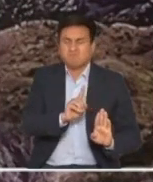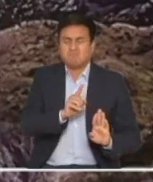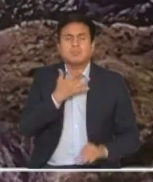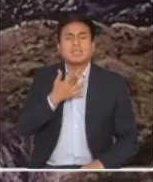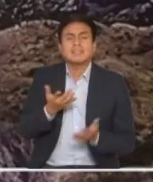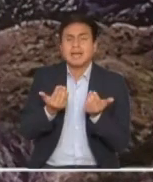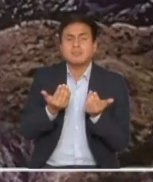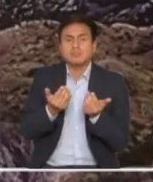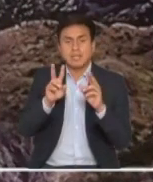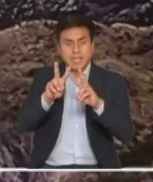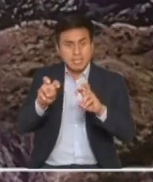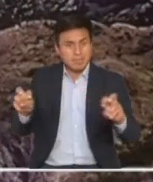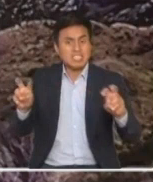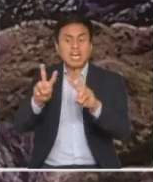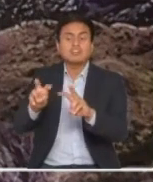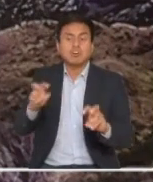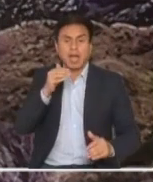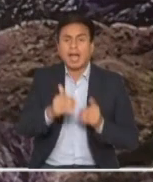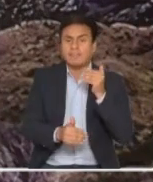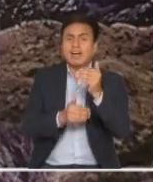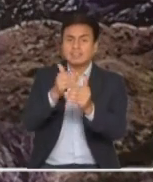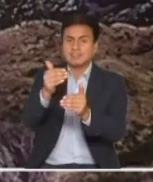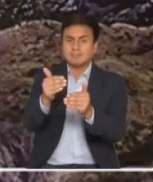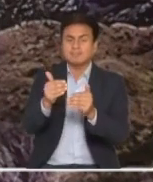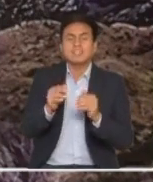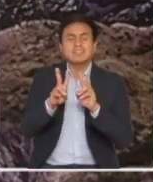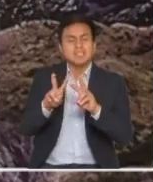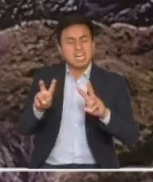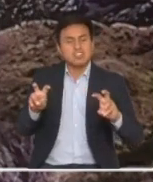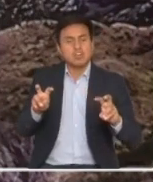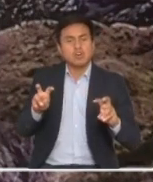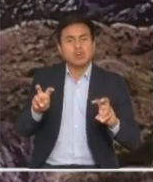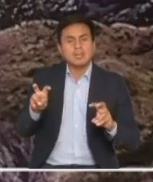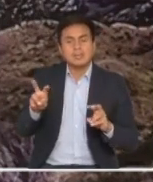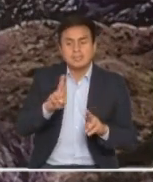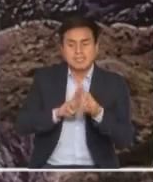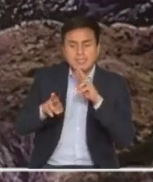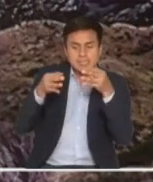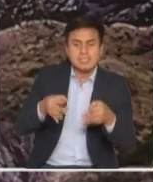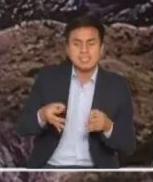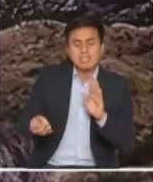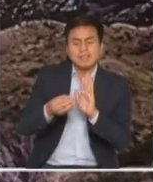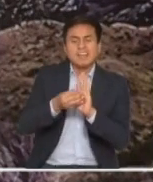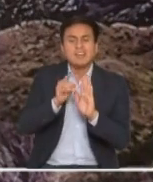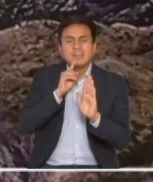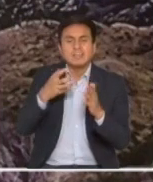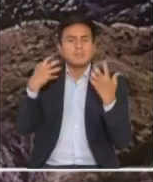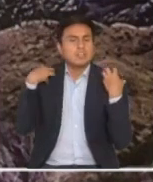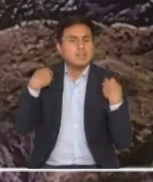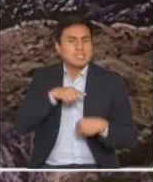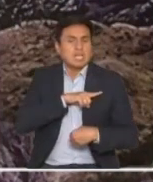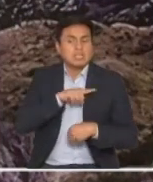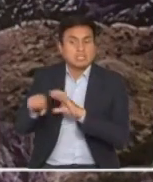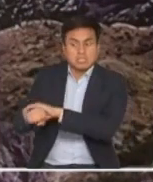lo que necesitamos Es que la investigación avance Ah que la investigación pueda llegar a Puerto y se establezca las responsabilidades que están